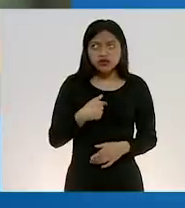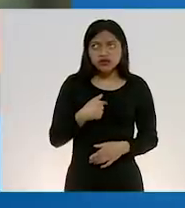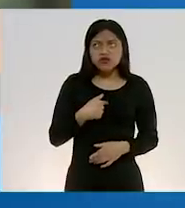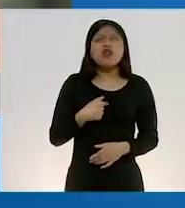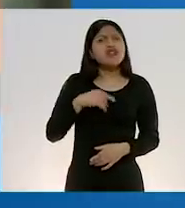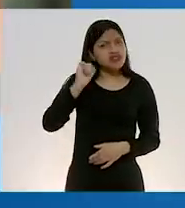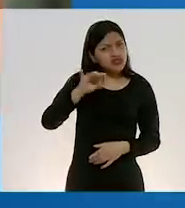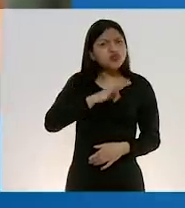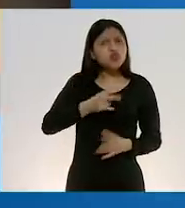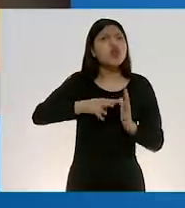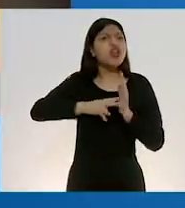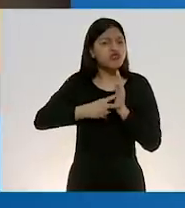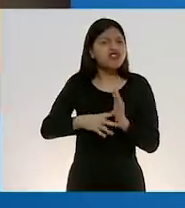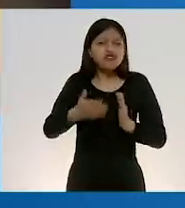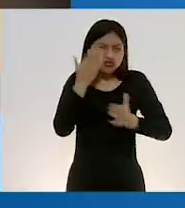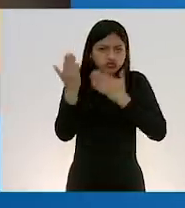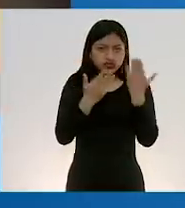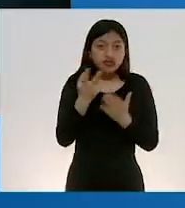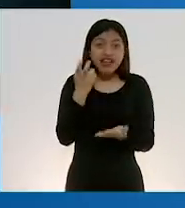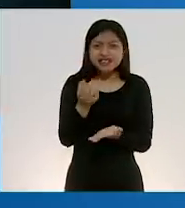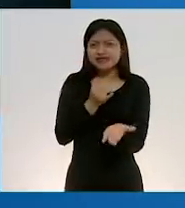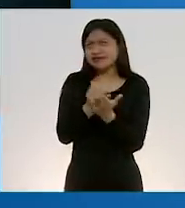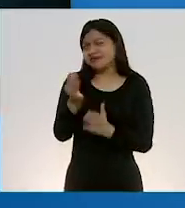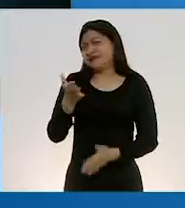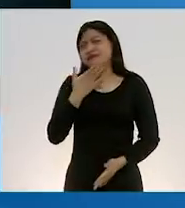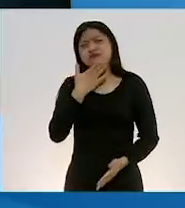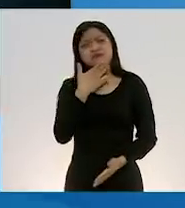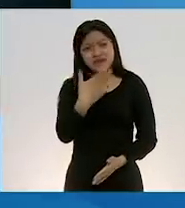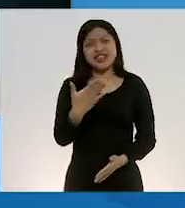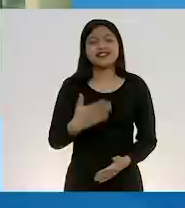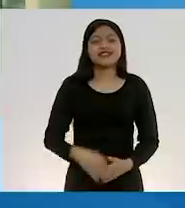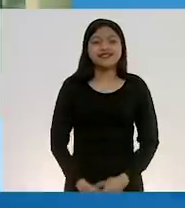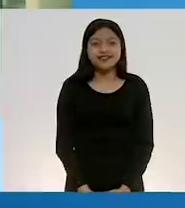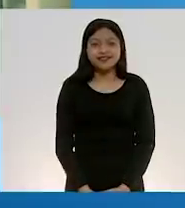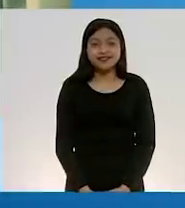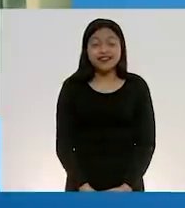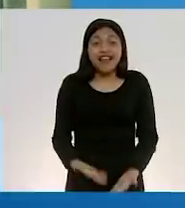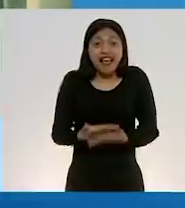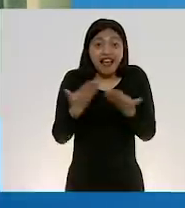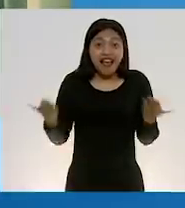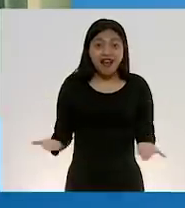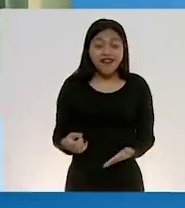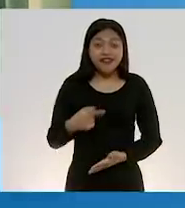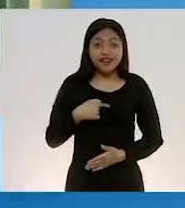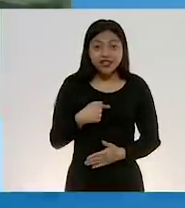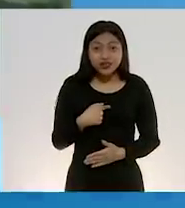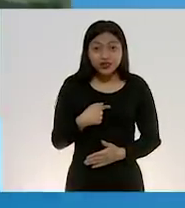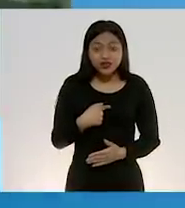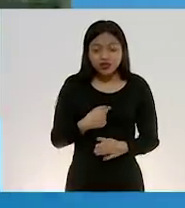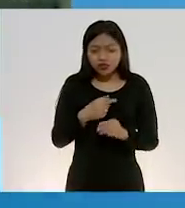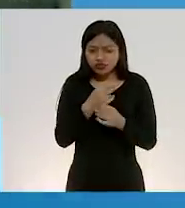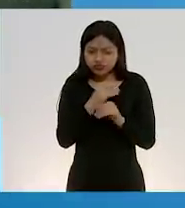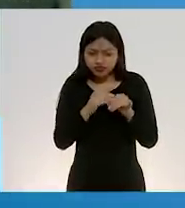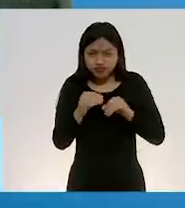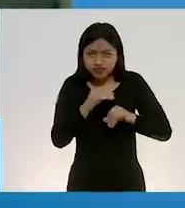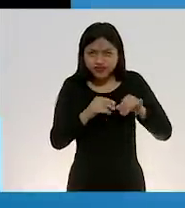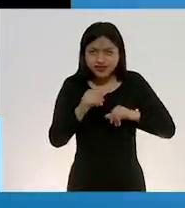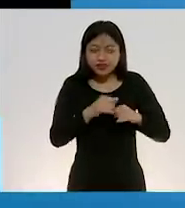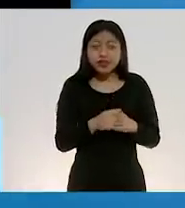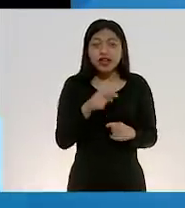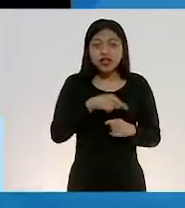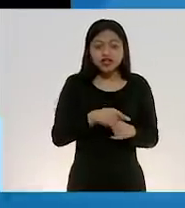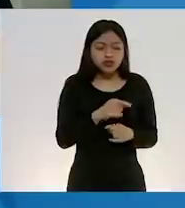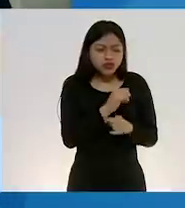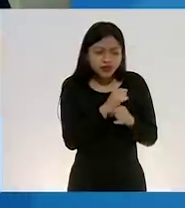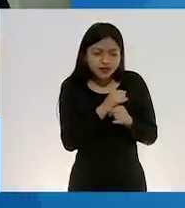estudiar ingeniería. Pienso que ha sido una de las mejores decisiones que he tomado. Ahora diseño dispositivos que ayudan a que entendamos